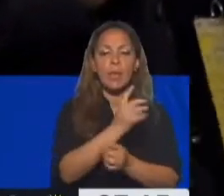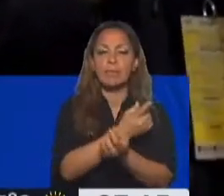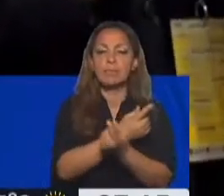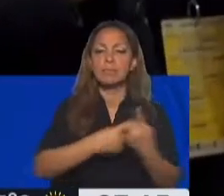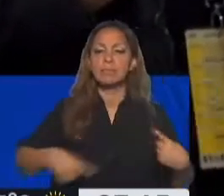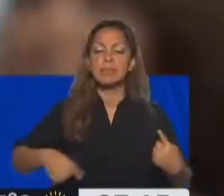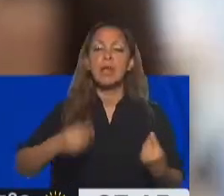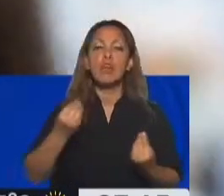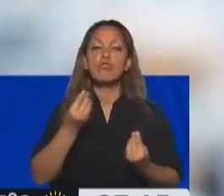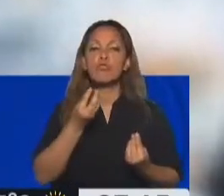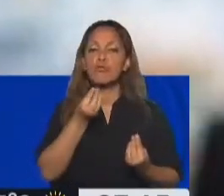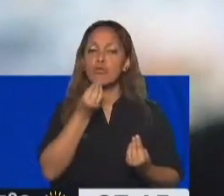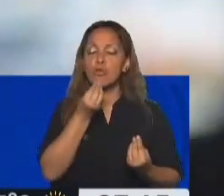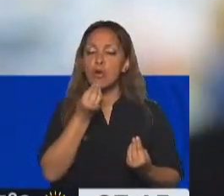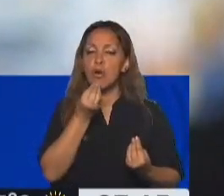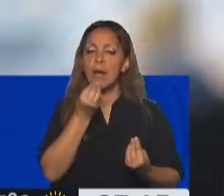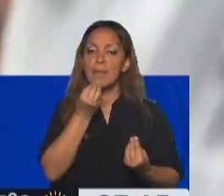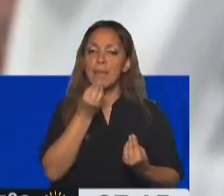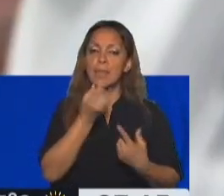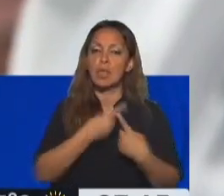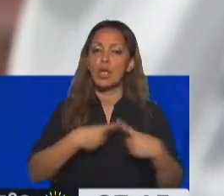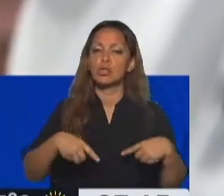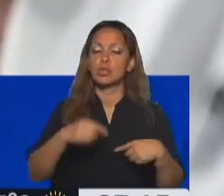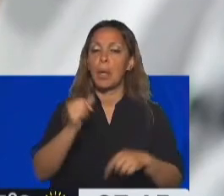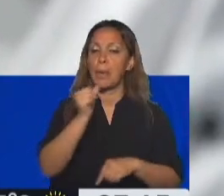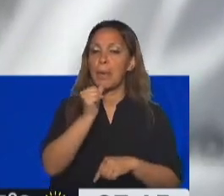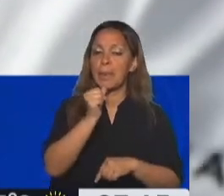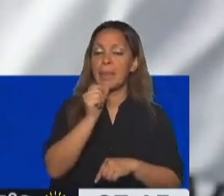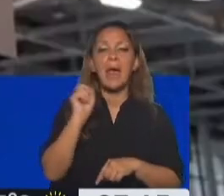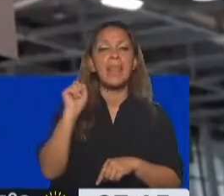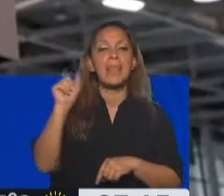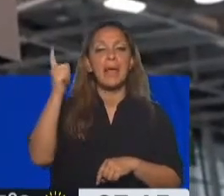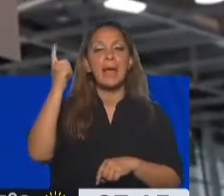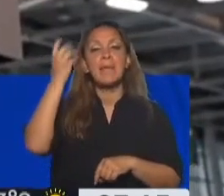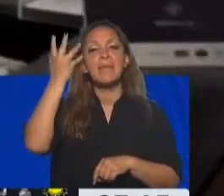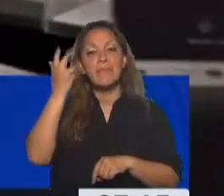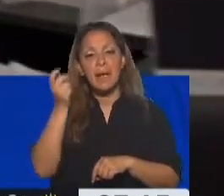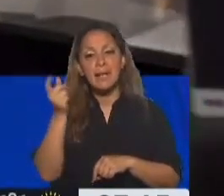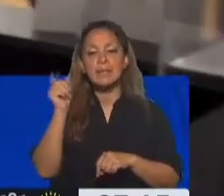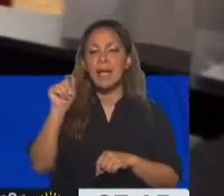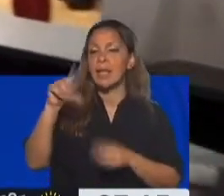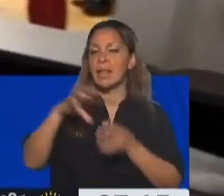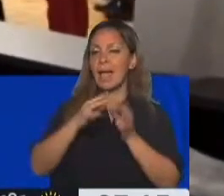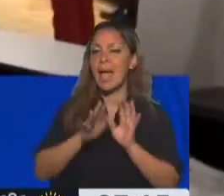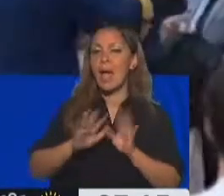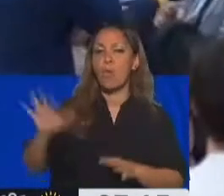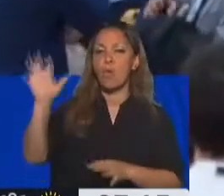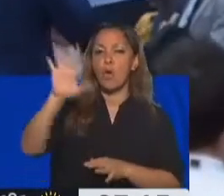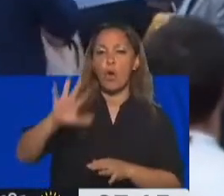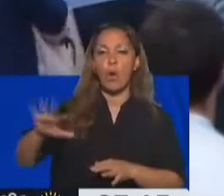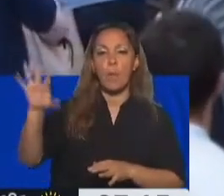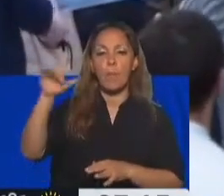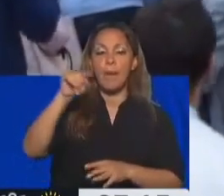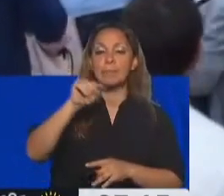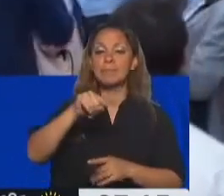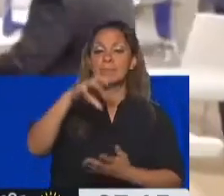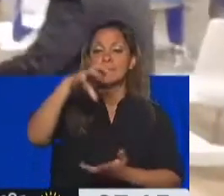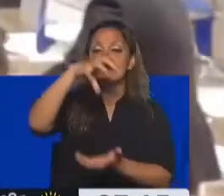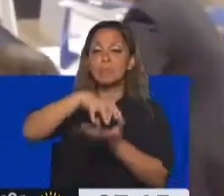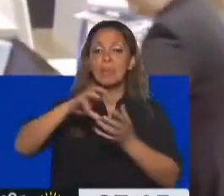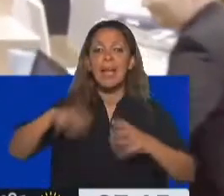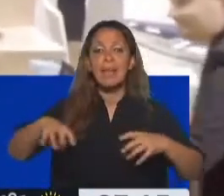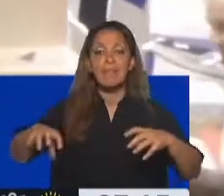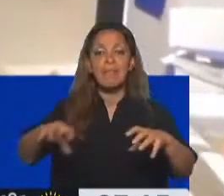compra de alimentos y bebidas de Francia y del resto de Europa además es el punto de encuentro obligado para